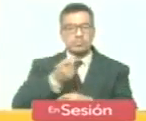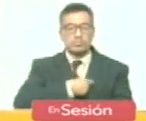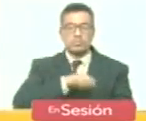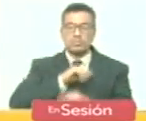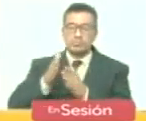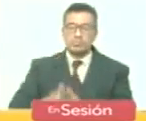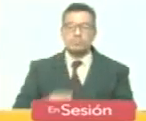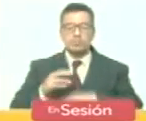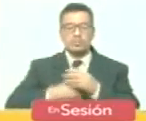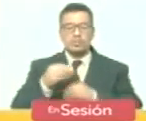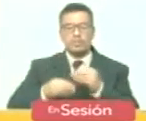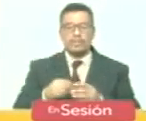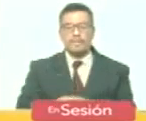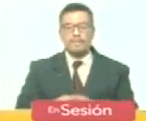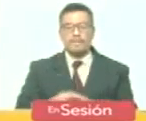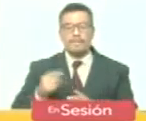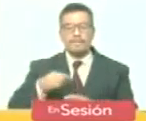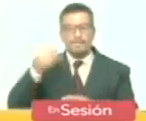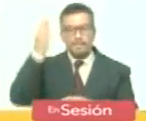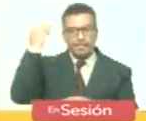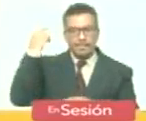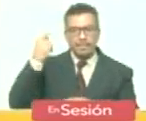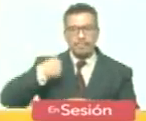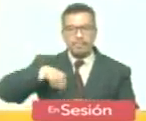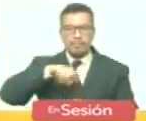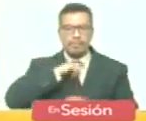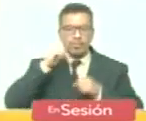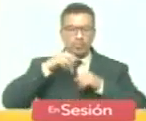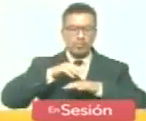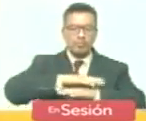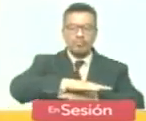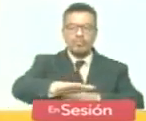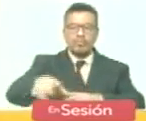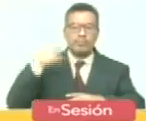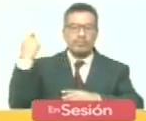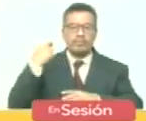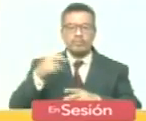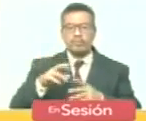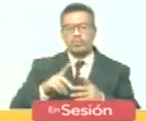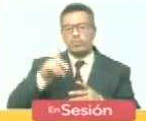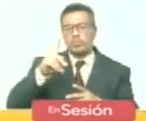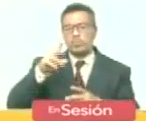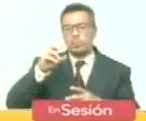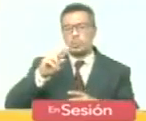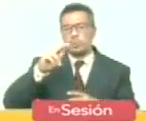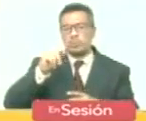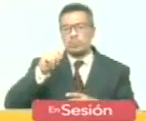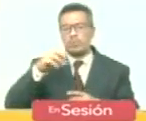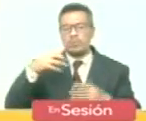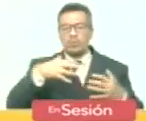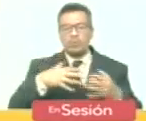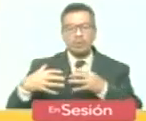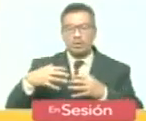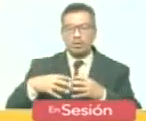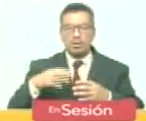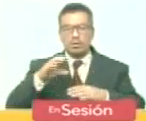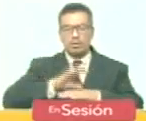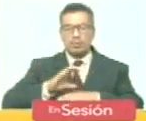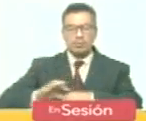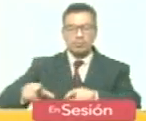del realismo de aquel entonces de nuestro llano adentro. Doña Bárbara resalta la lucha de la